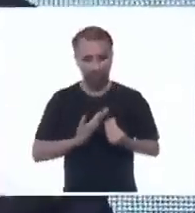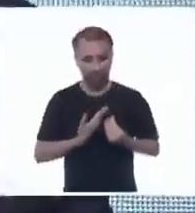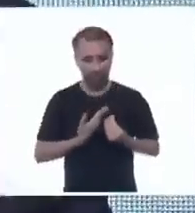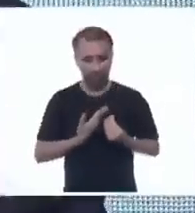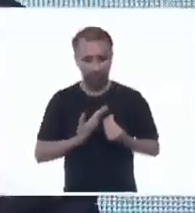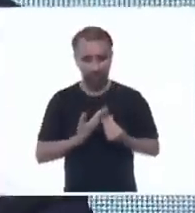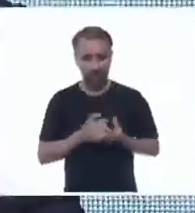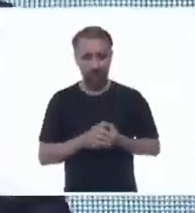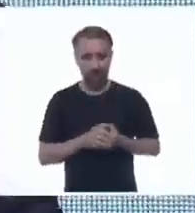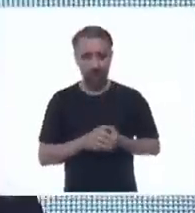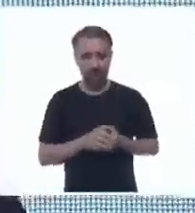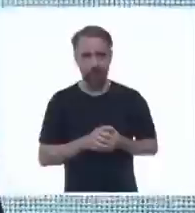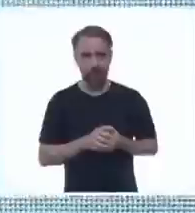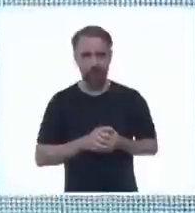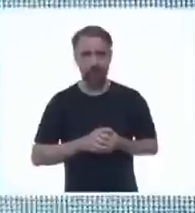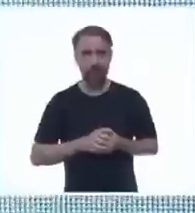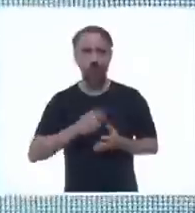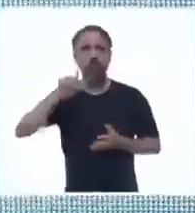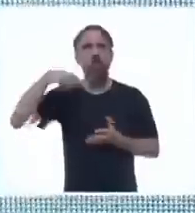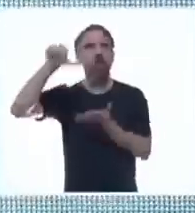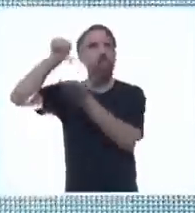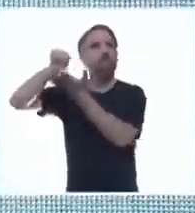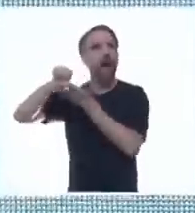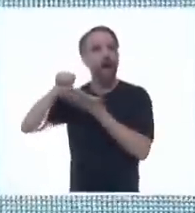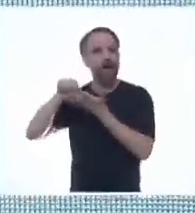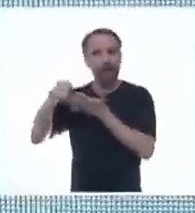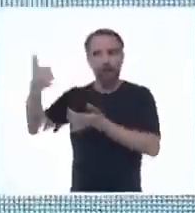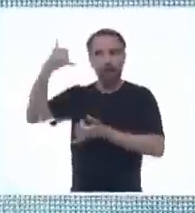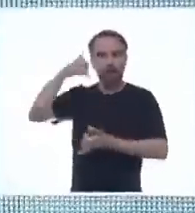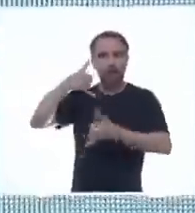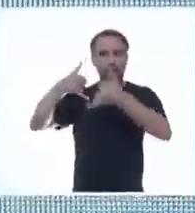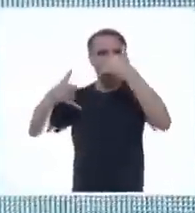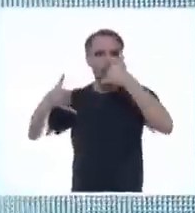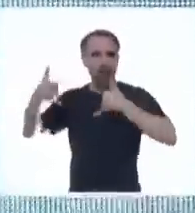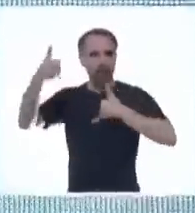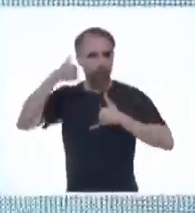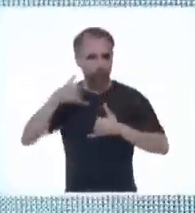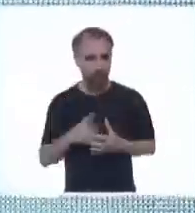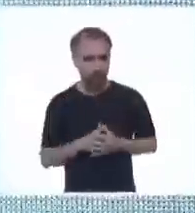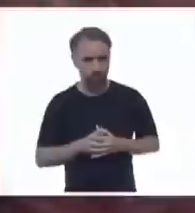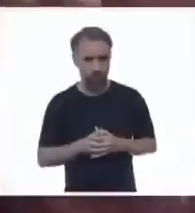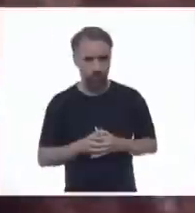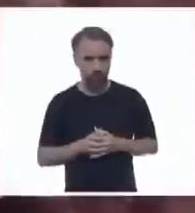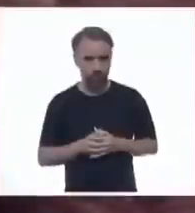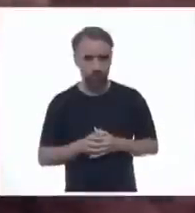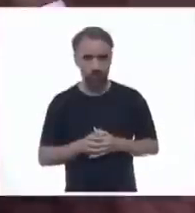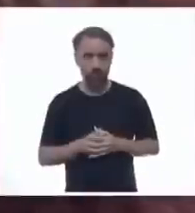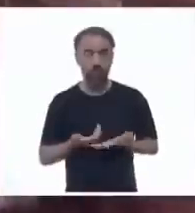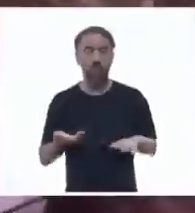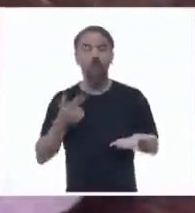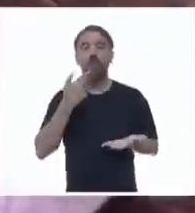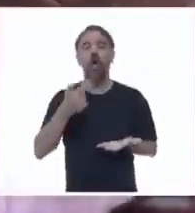dirigentes de otros países que obviamente